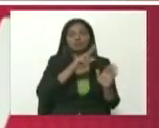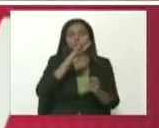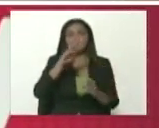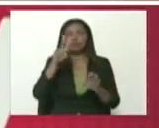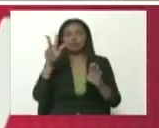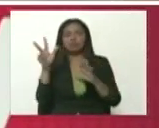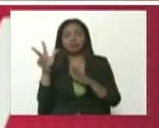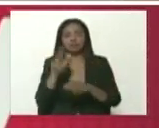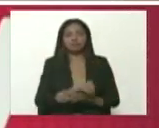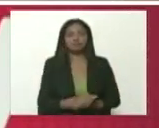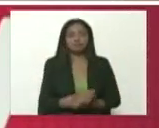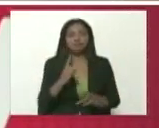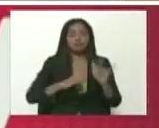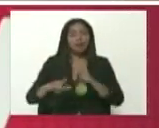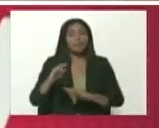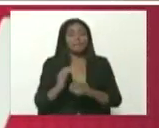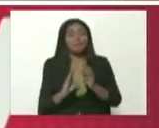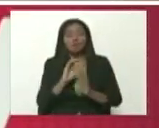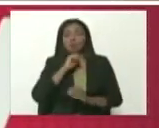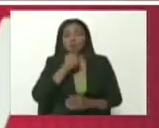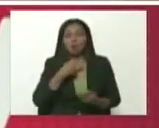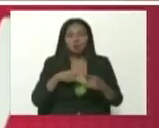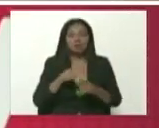13.993. Amor mayor para nuestros abuelos,